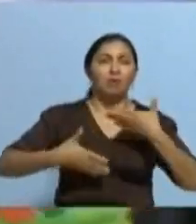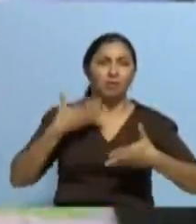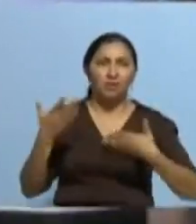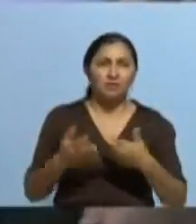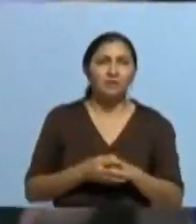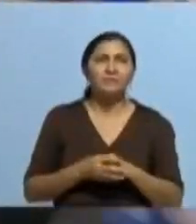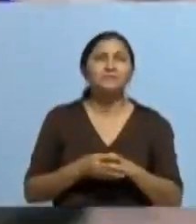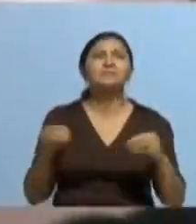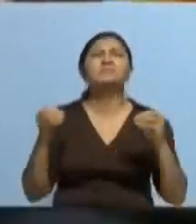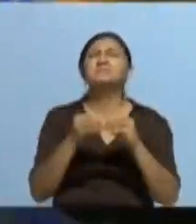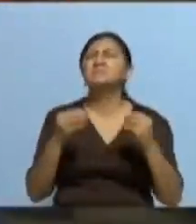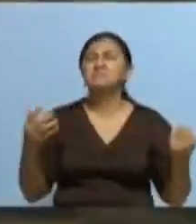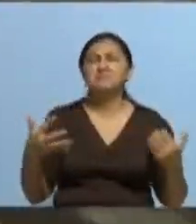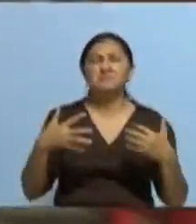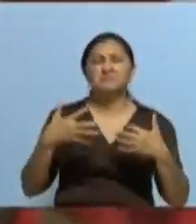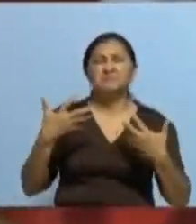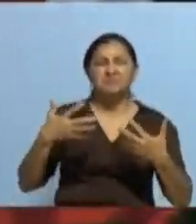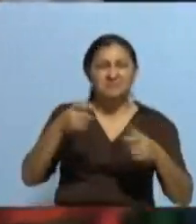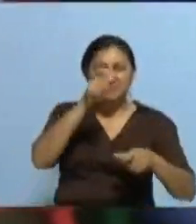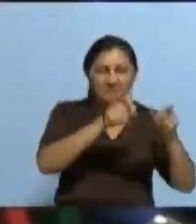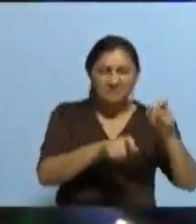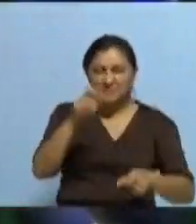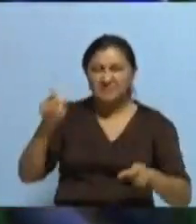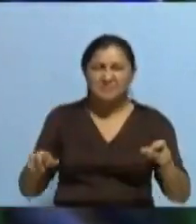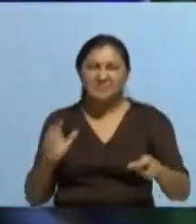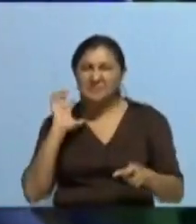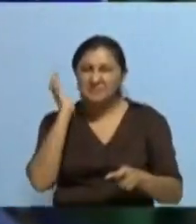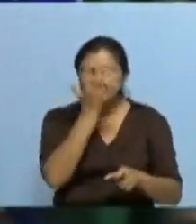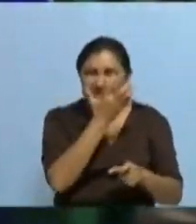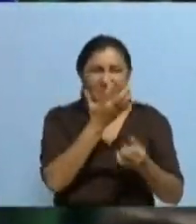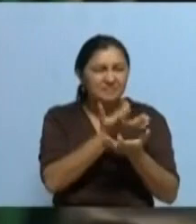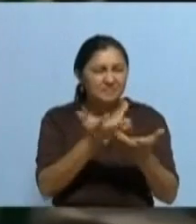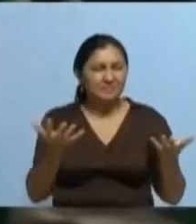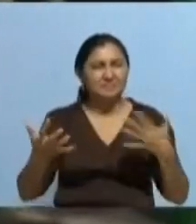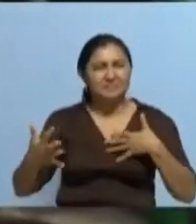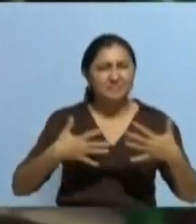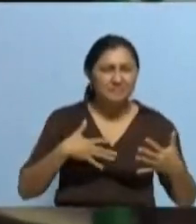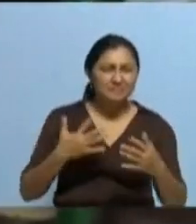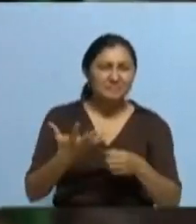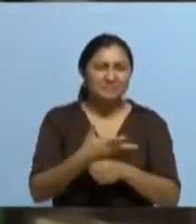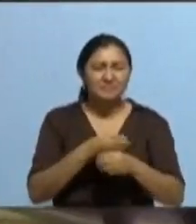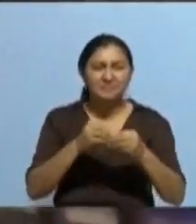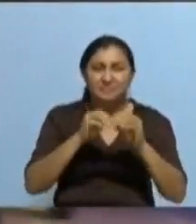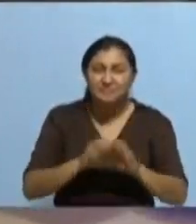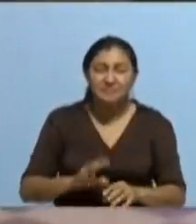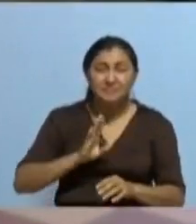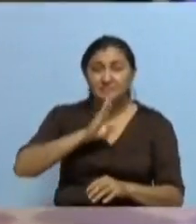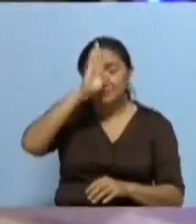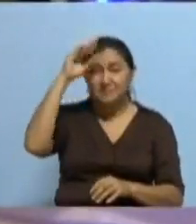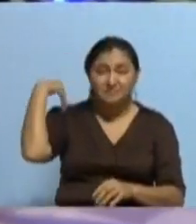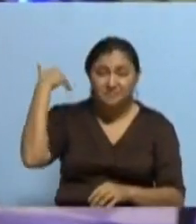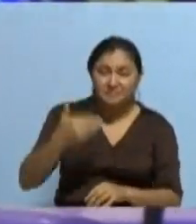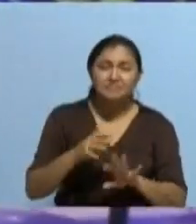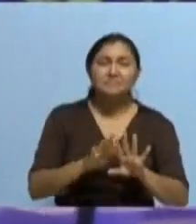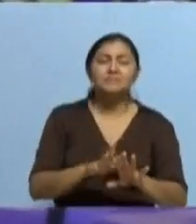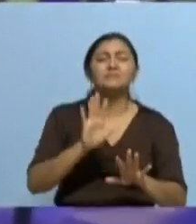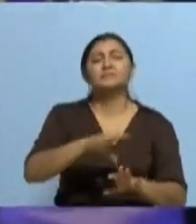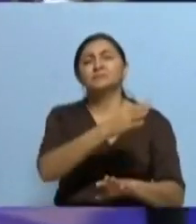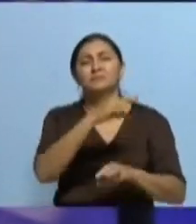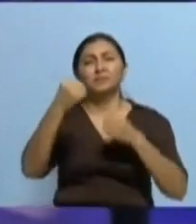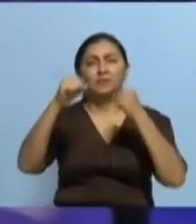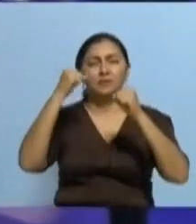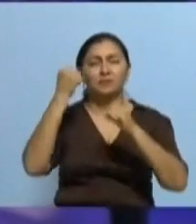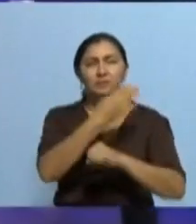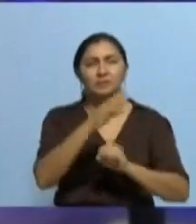lo que tiene que ver con los personajes y representaciones artísticas y de tradiciones del Carnaval de Barranquilla.